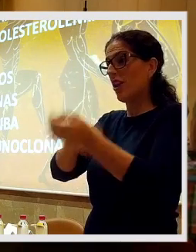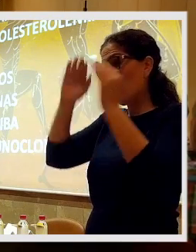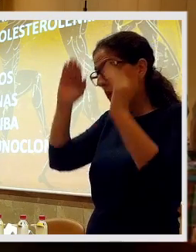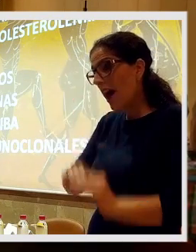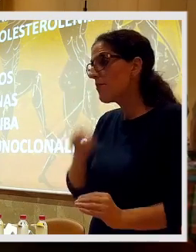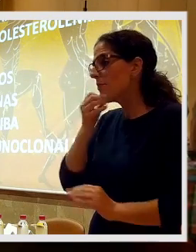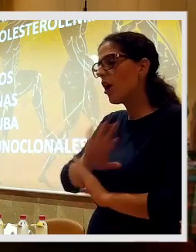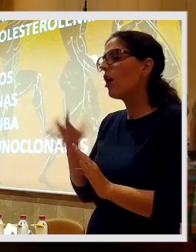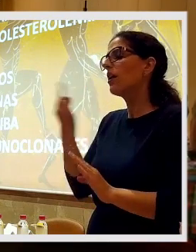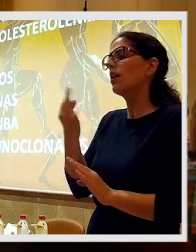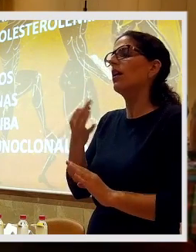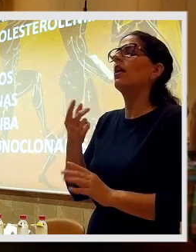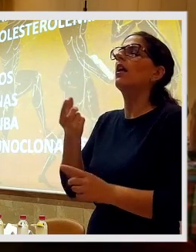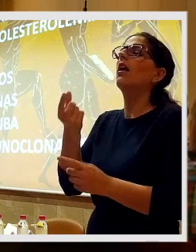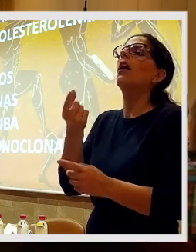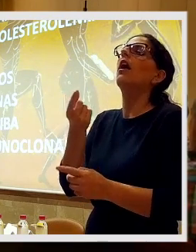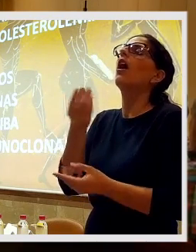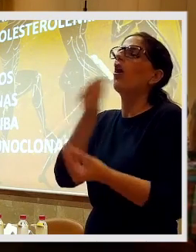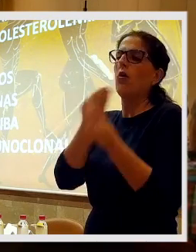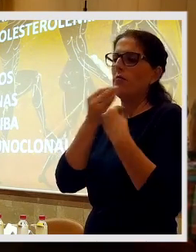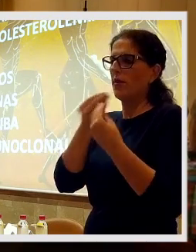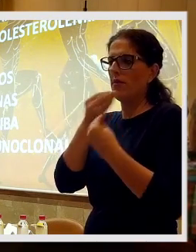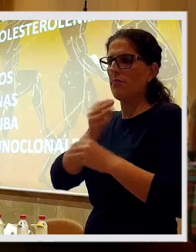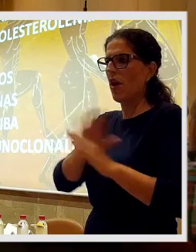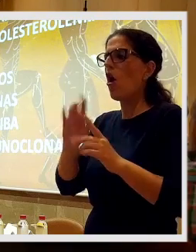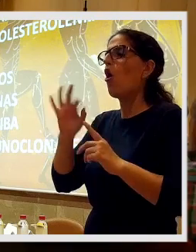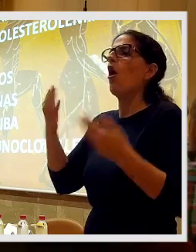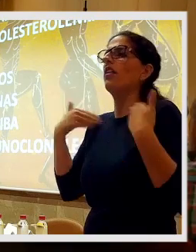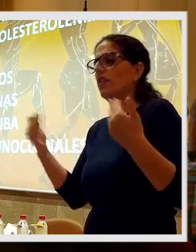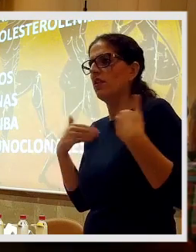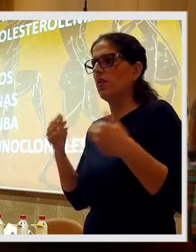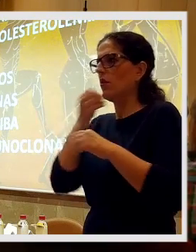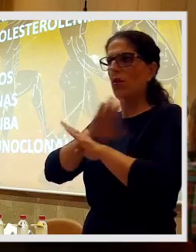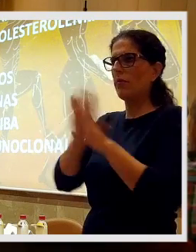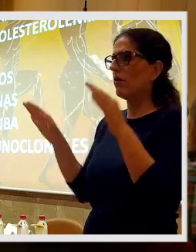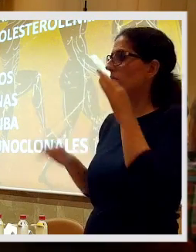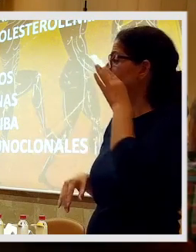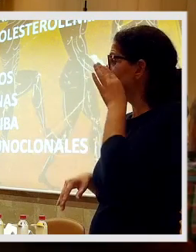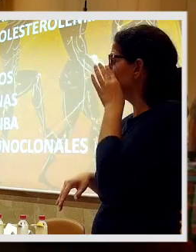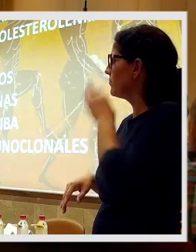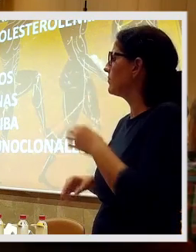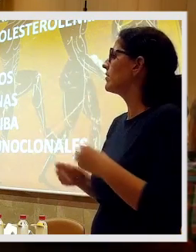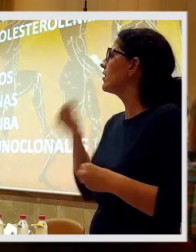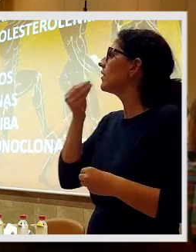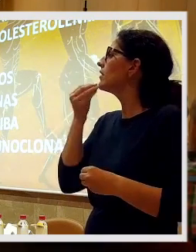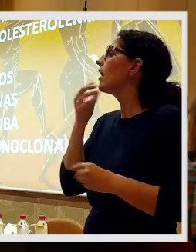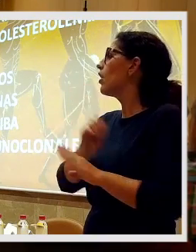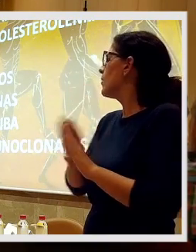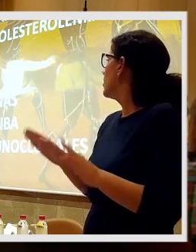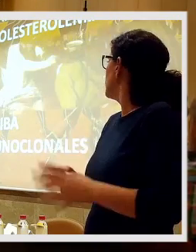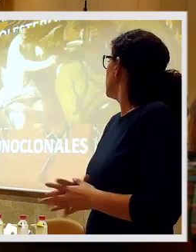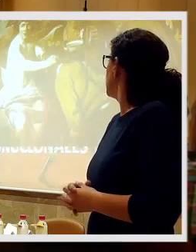todos los factores de riesgo, no son las pastillas, aunque tengamos auténticas maravillas. Es la dieta y el